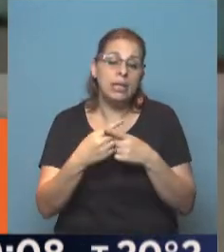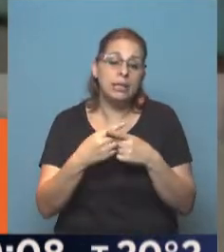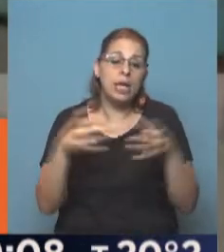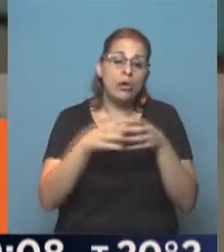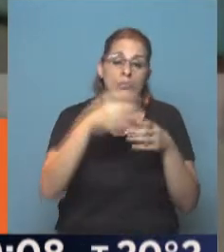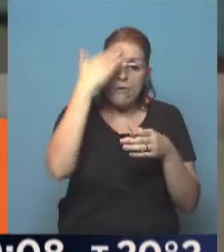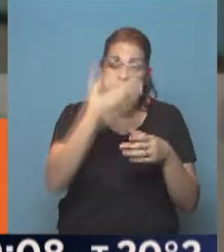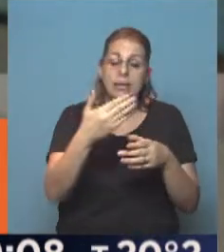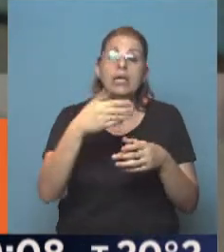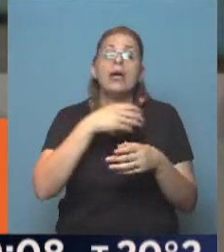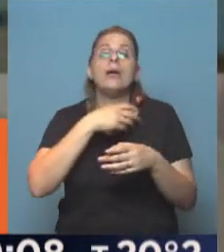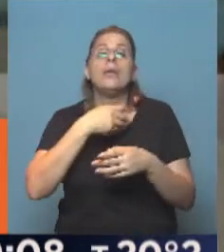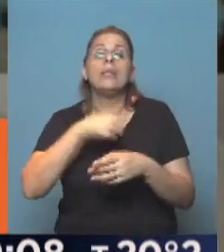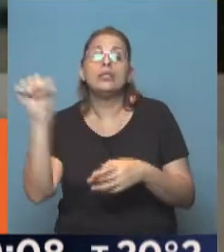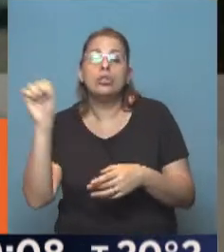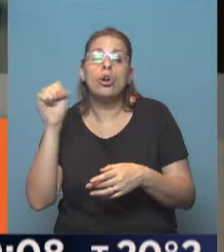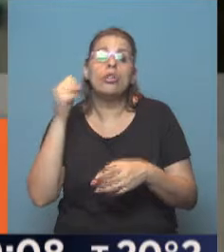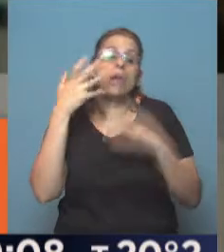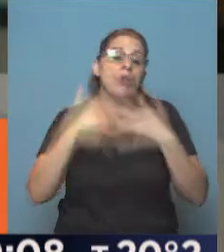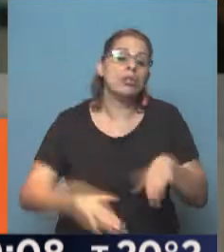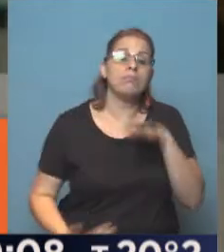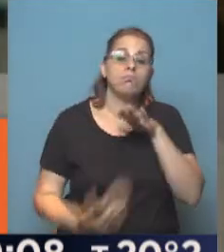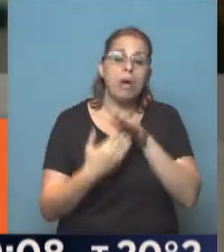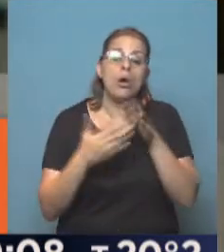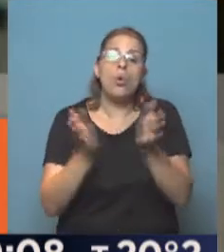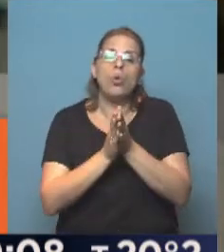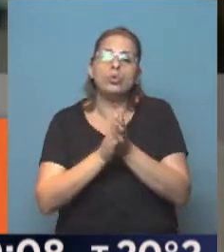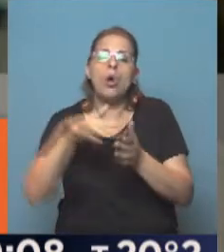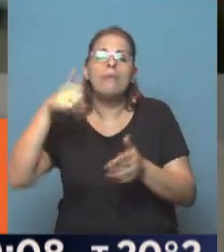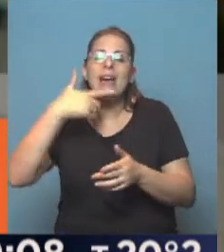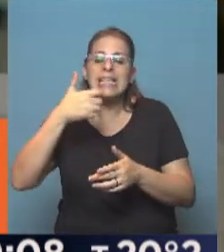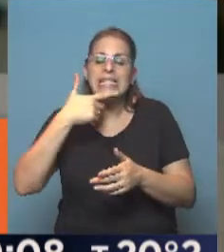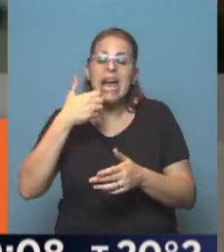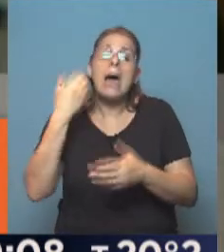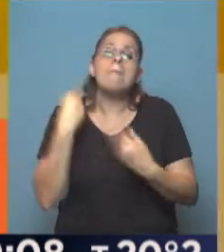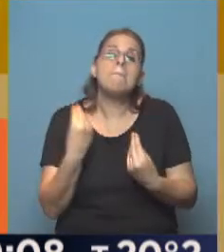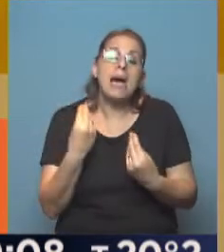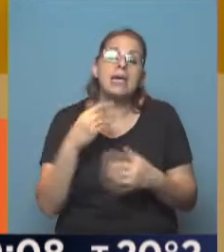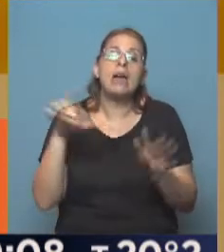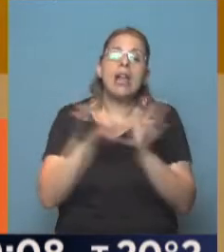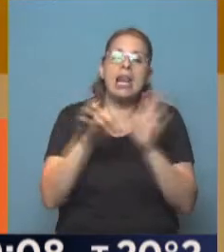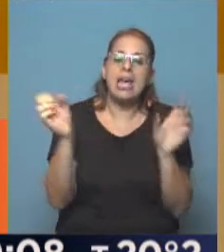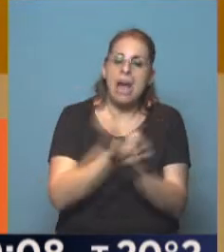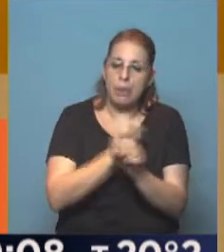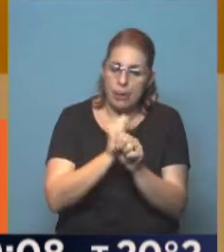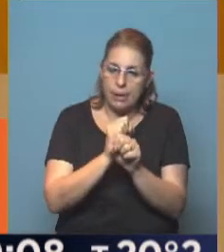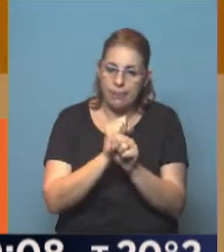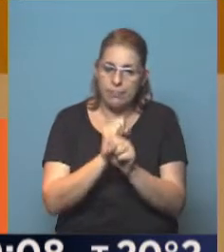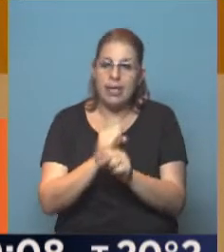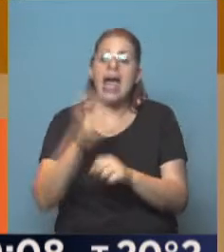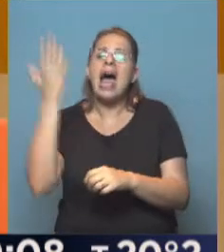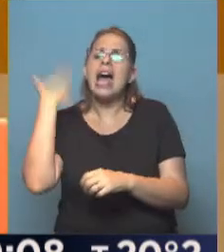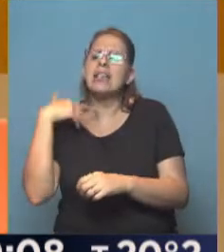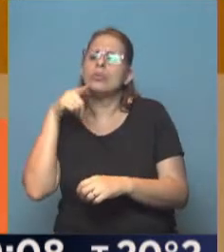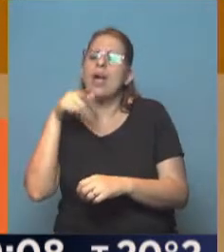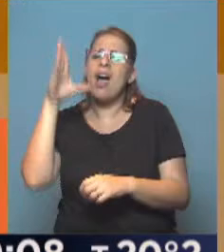Frente para la Victoria que ha liderado este proyecto en unión con Sergio Massa para aprobar un dictamen alternativo. Laspina, usted anoche